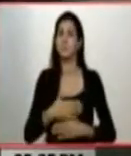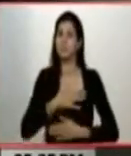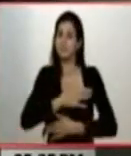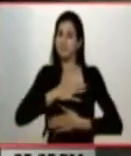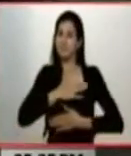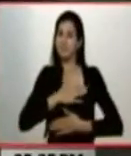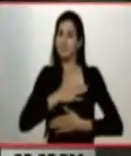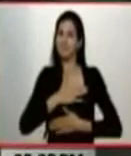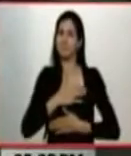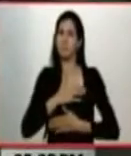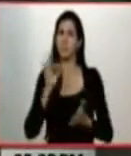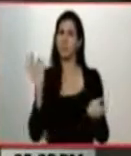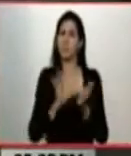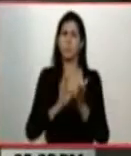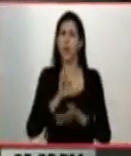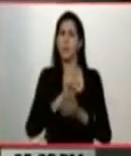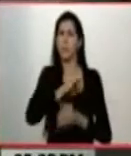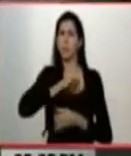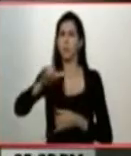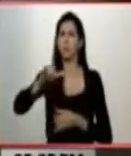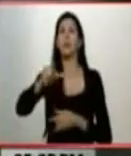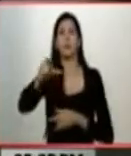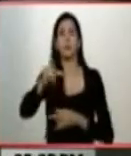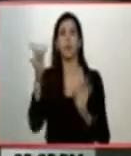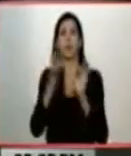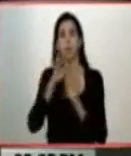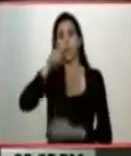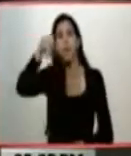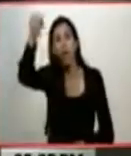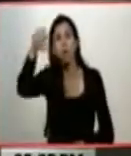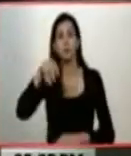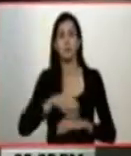esta vía expresa que permitirá la interconexión al norte de la ciudad capital.